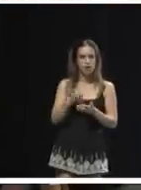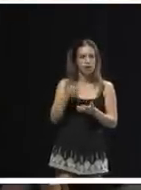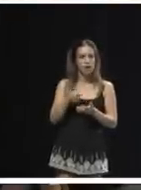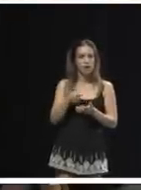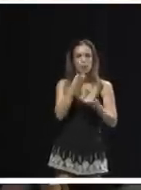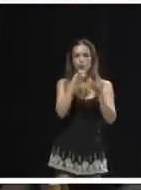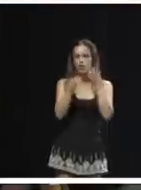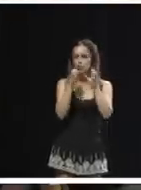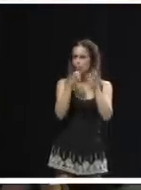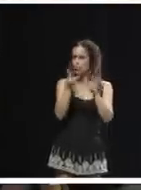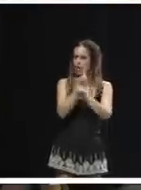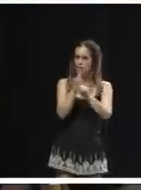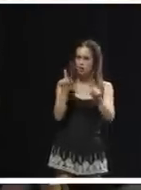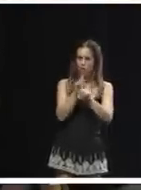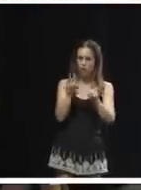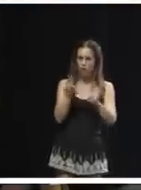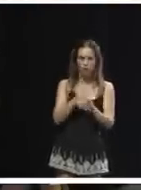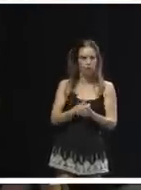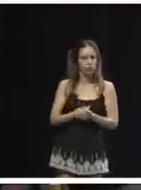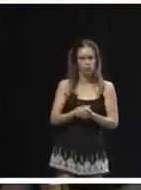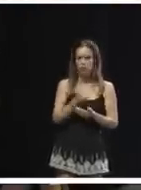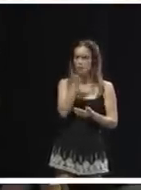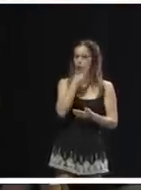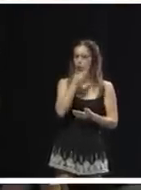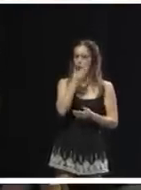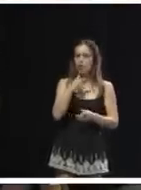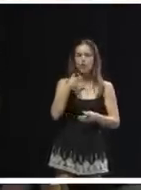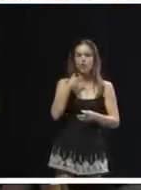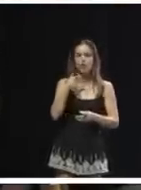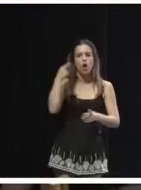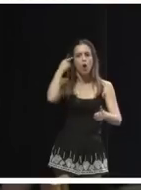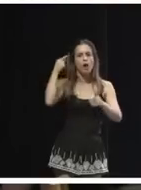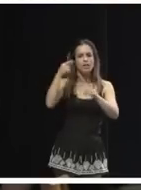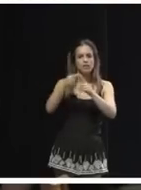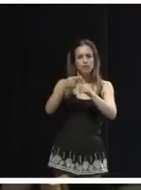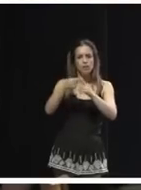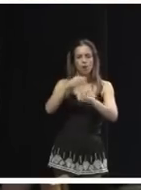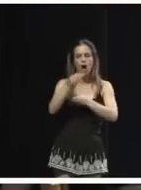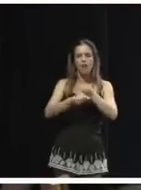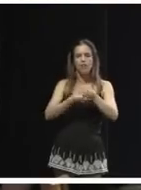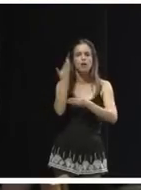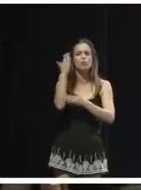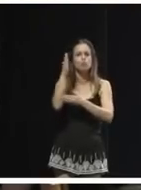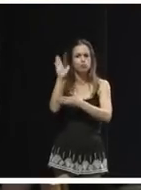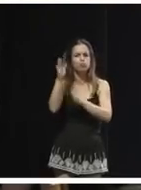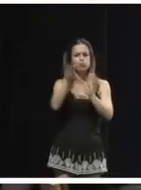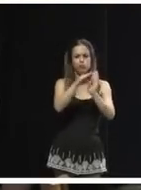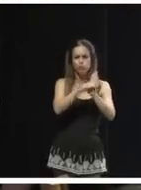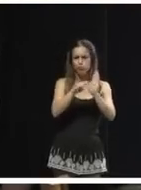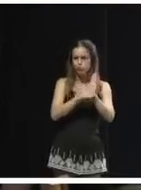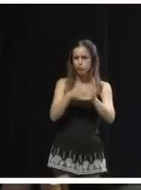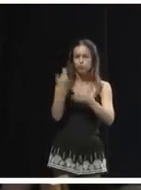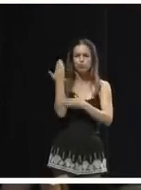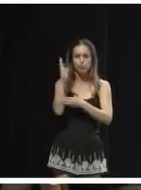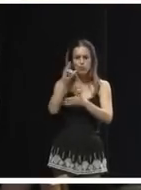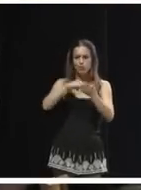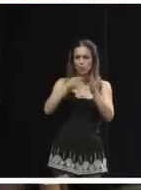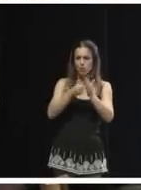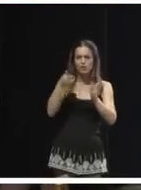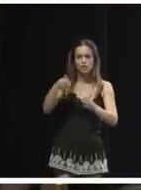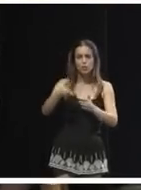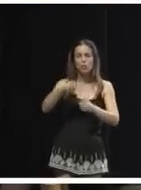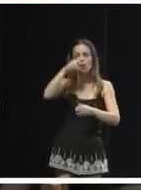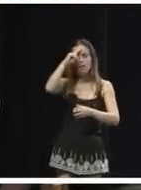insultar, se nos conoce por hacer propuestas. Se nos conoce por respetar a nuestro pueblo,